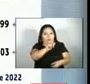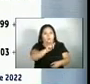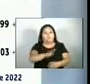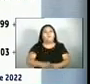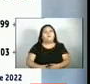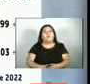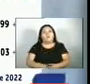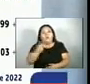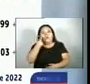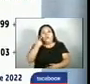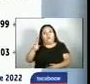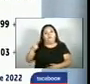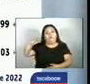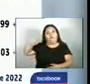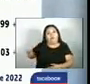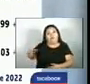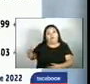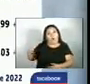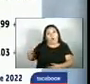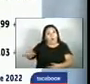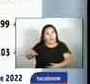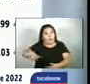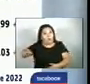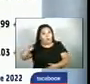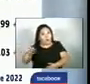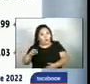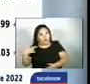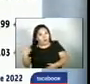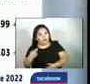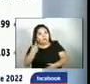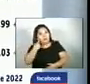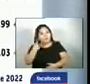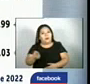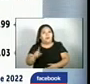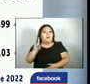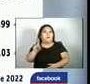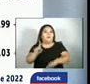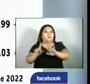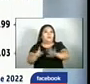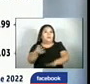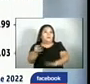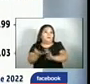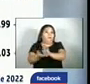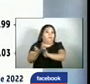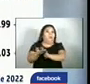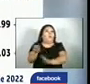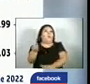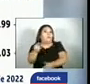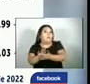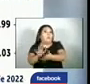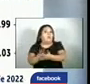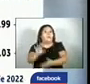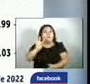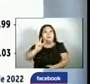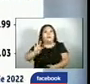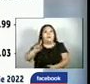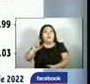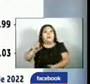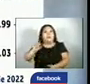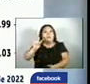respectivamente. Ahí lo tenemos en pantalla. En el oriente del país aumentará 16 centavos y su precio llegará a los